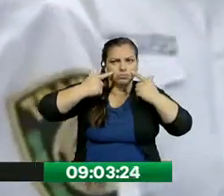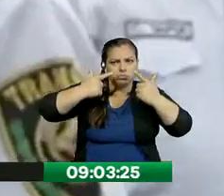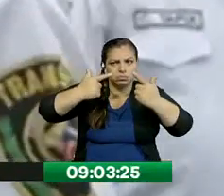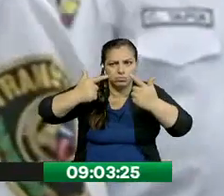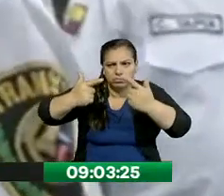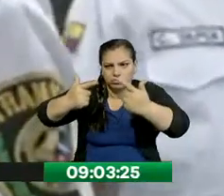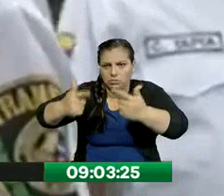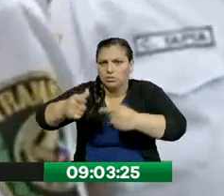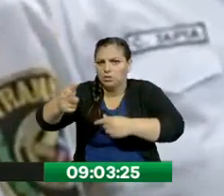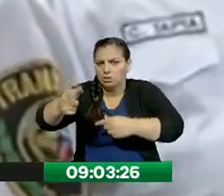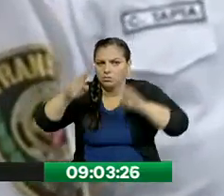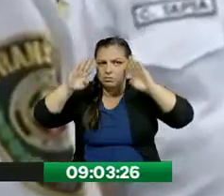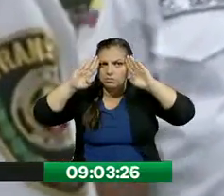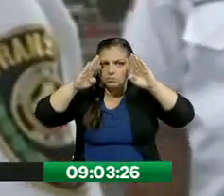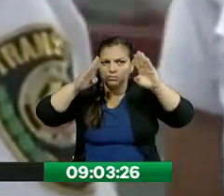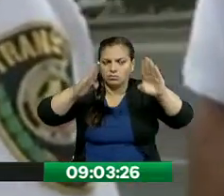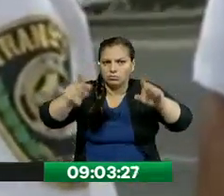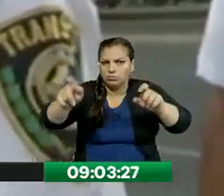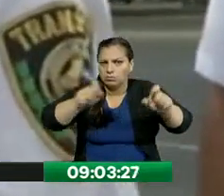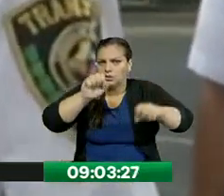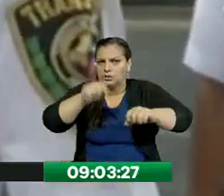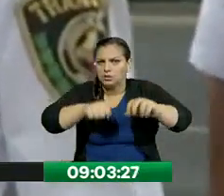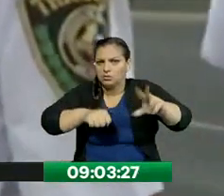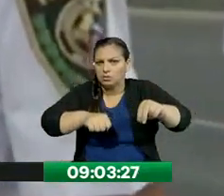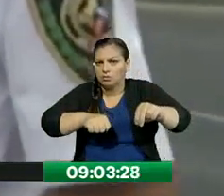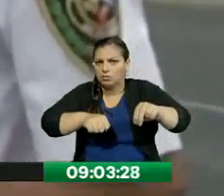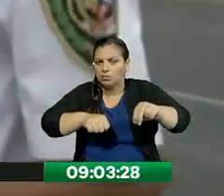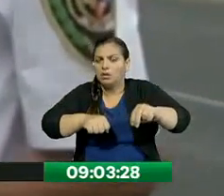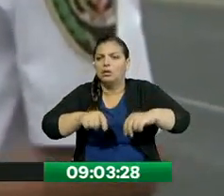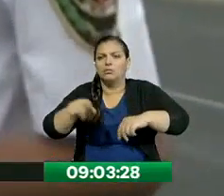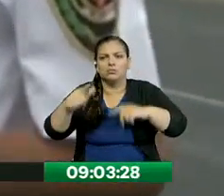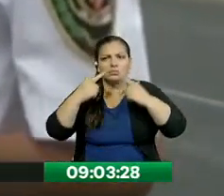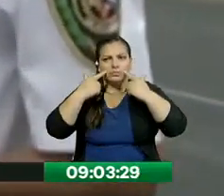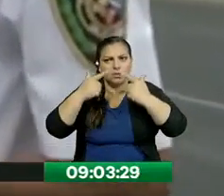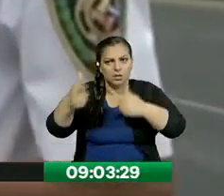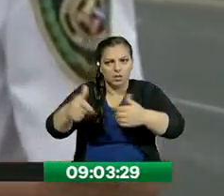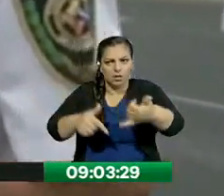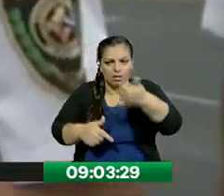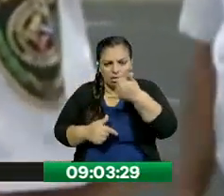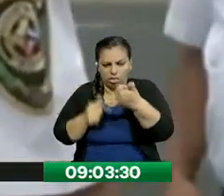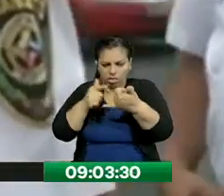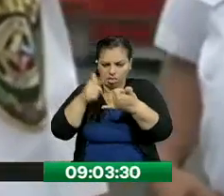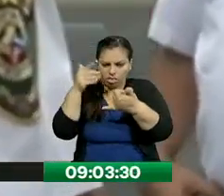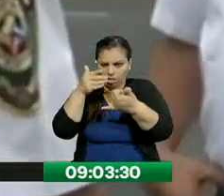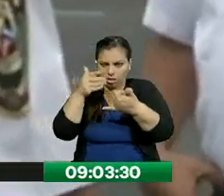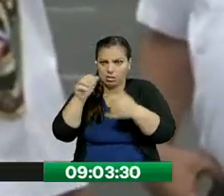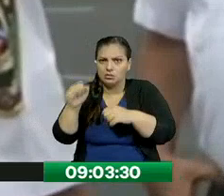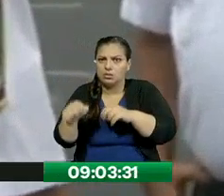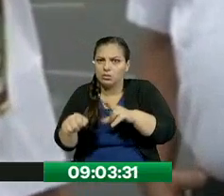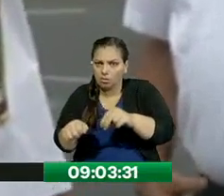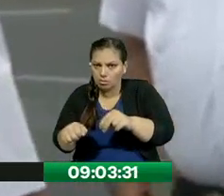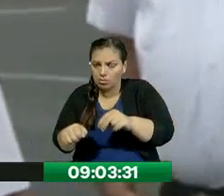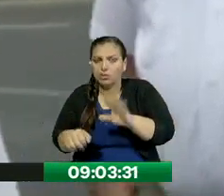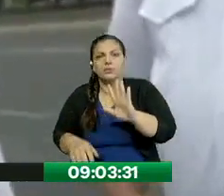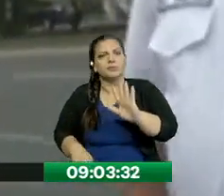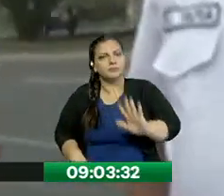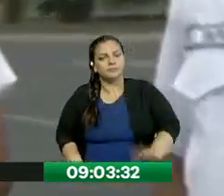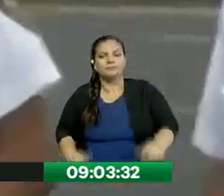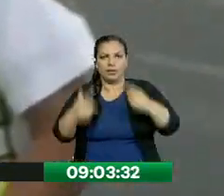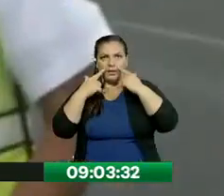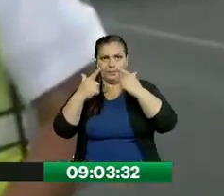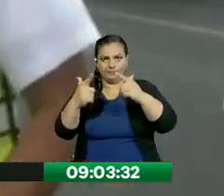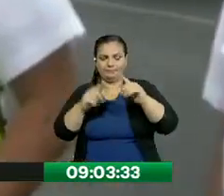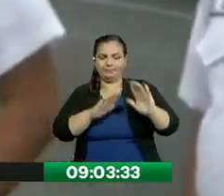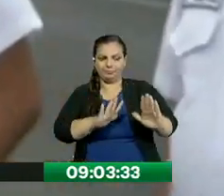Públicas para la señalización horizontal, vertical y el dispositivo electrónico, que en este caso sería el semáforo.